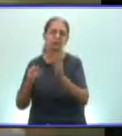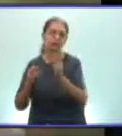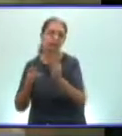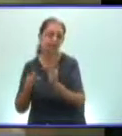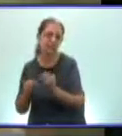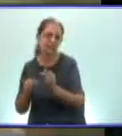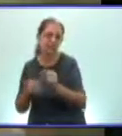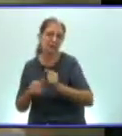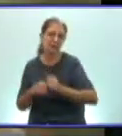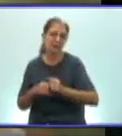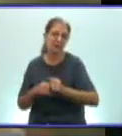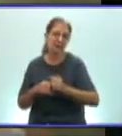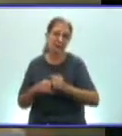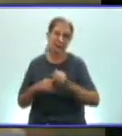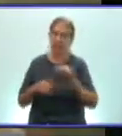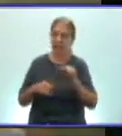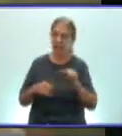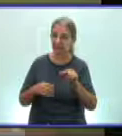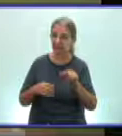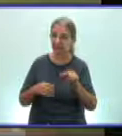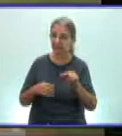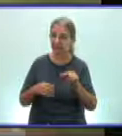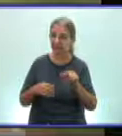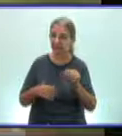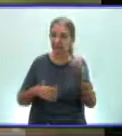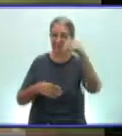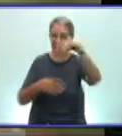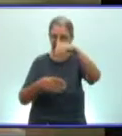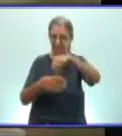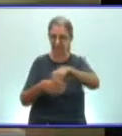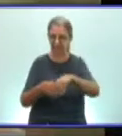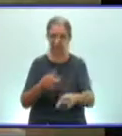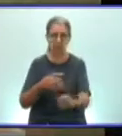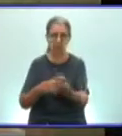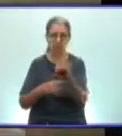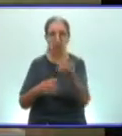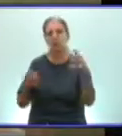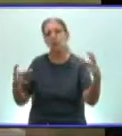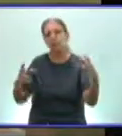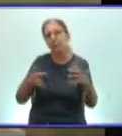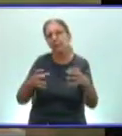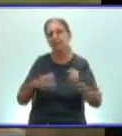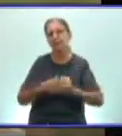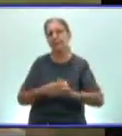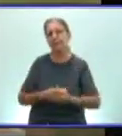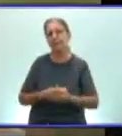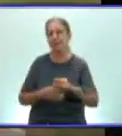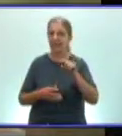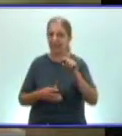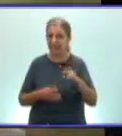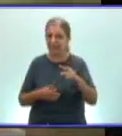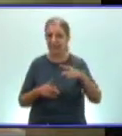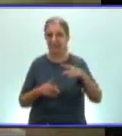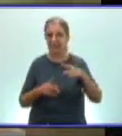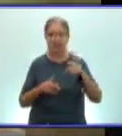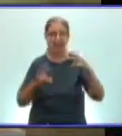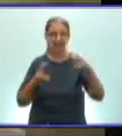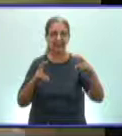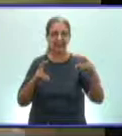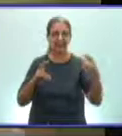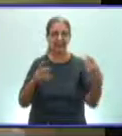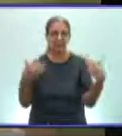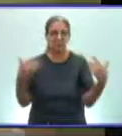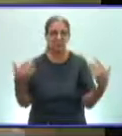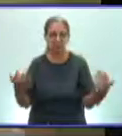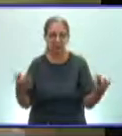Y era entonces el de pertenecer a un grupo. Esta terminología se la asocia a algo que ya